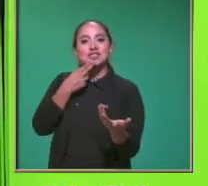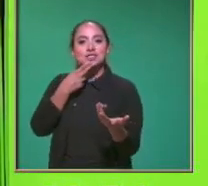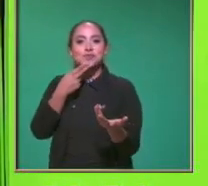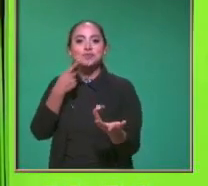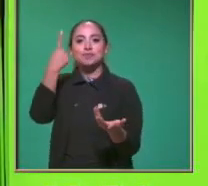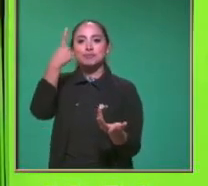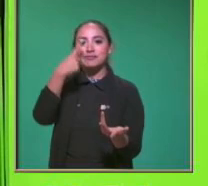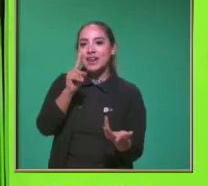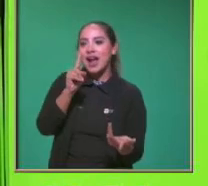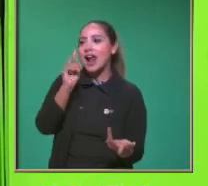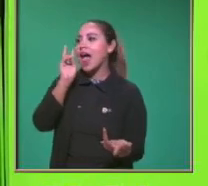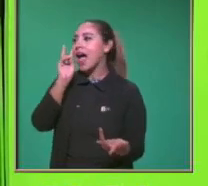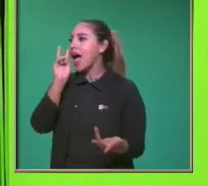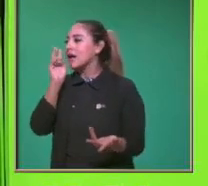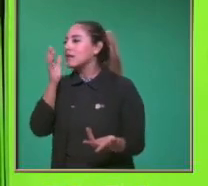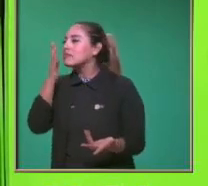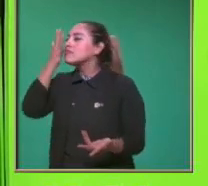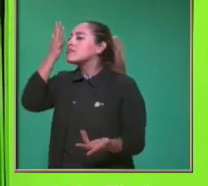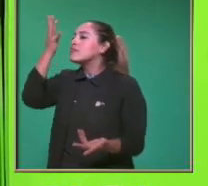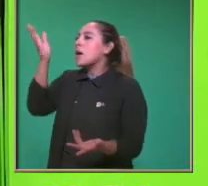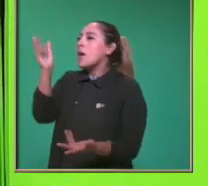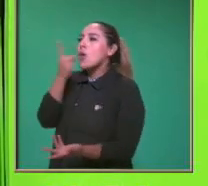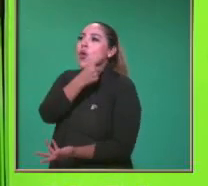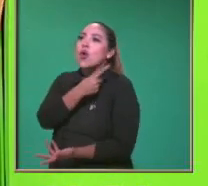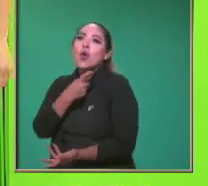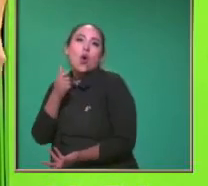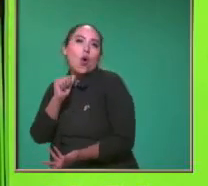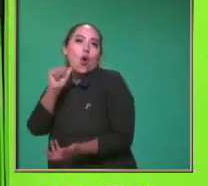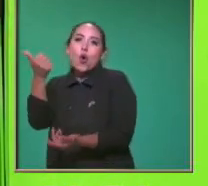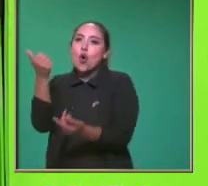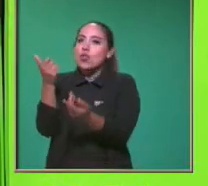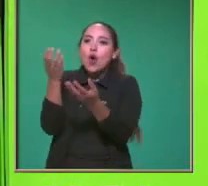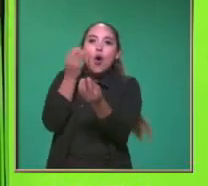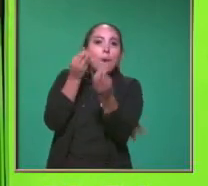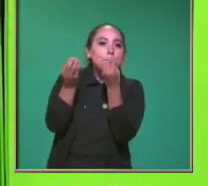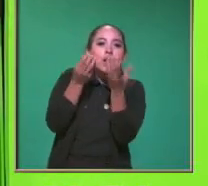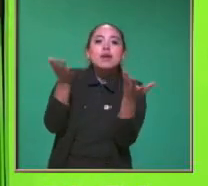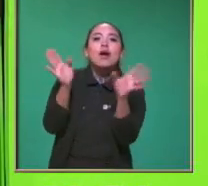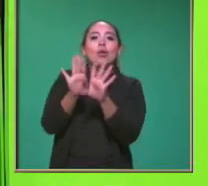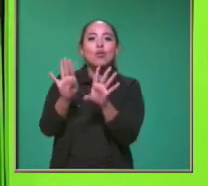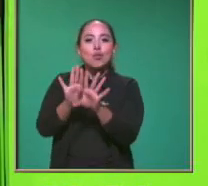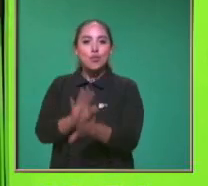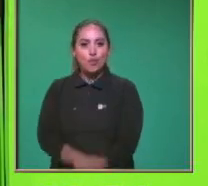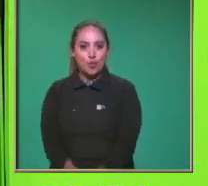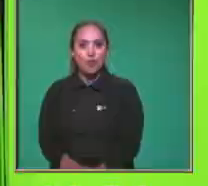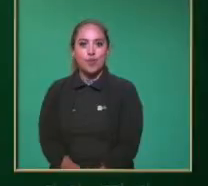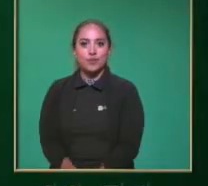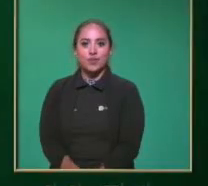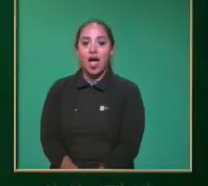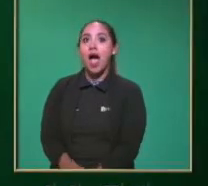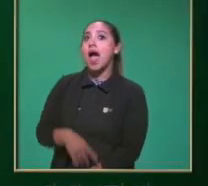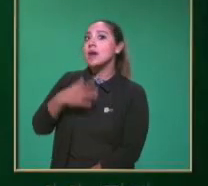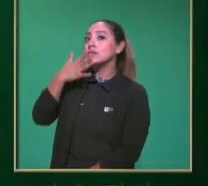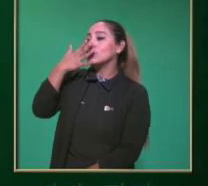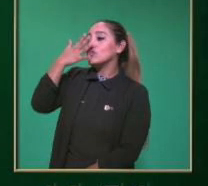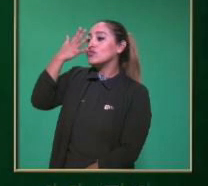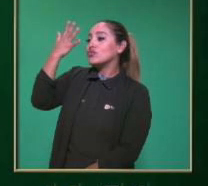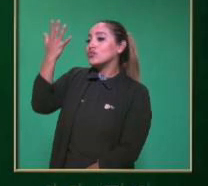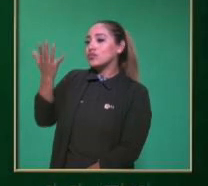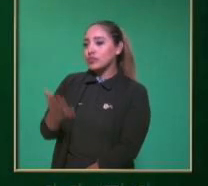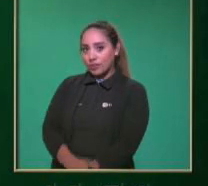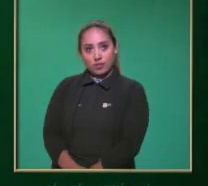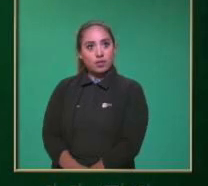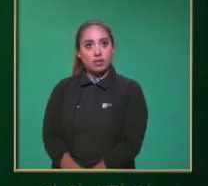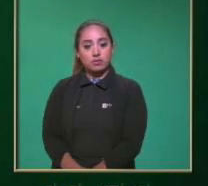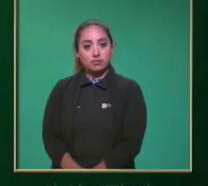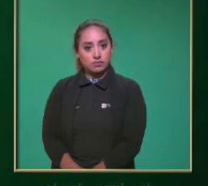o para oler la comida o cualquier tipo de cosa? Es el sentido del olfato. Y este maestro no nada más este